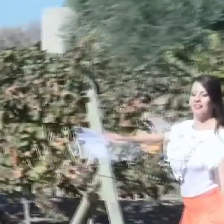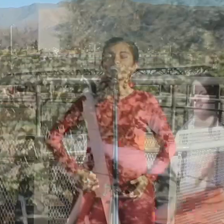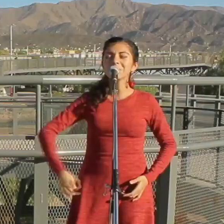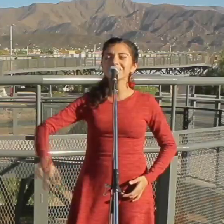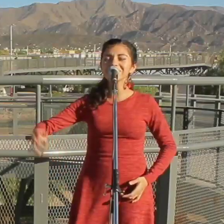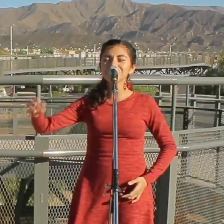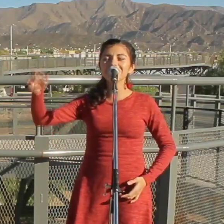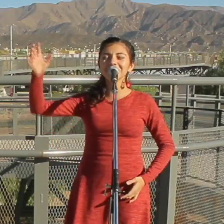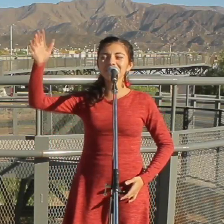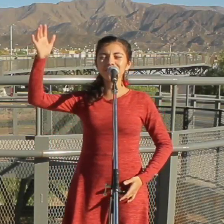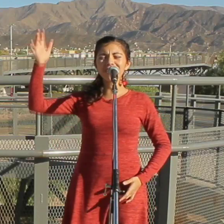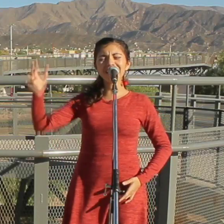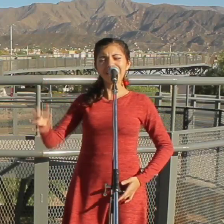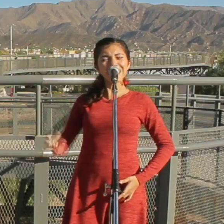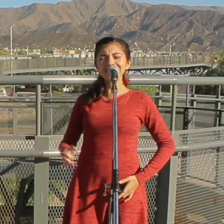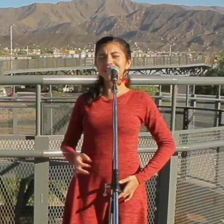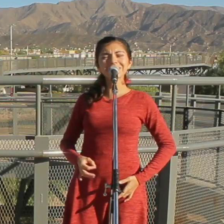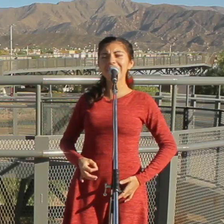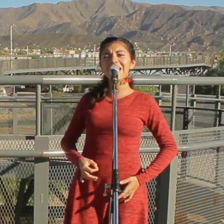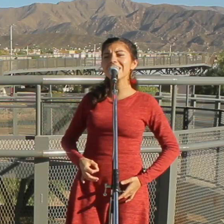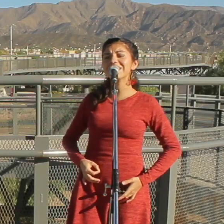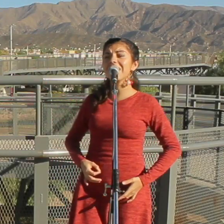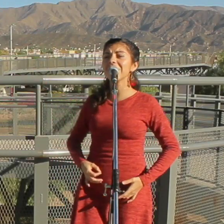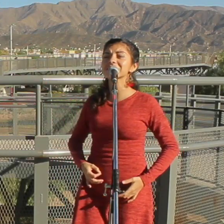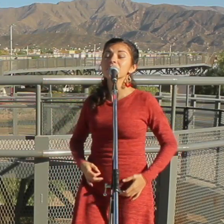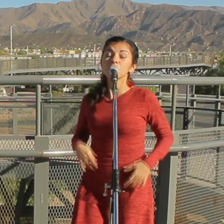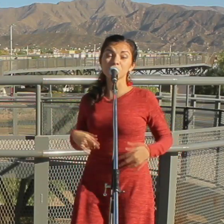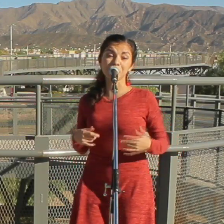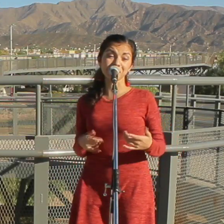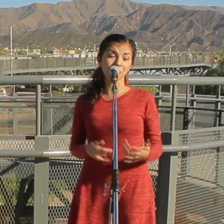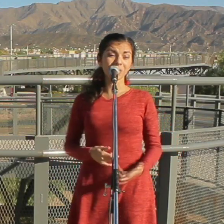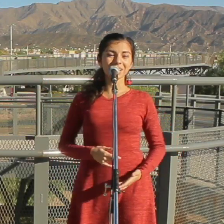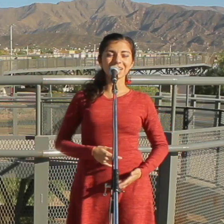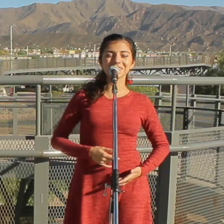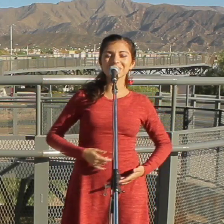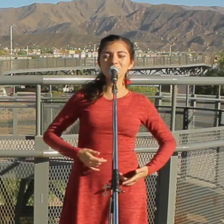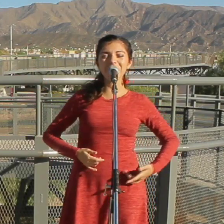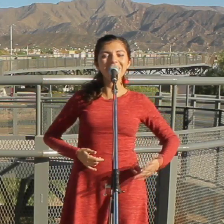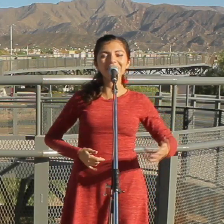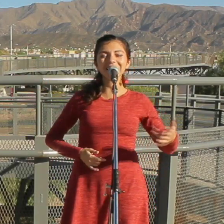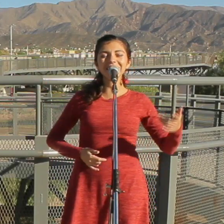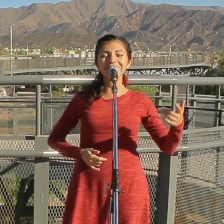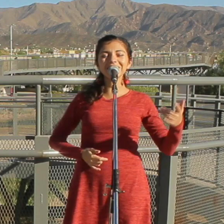labriegos, mientras el sonido de las guitarras desperezan cuecas en su alegría.